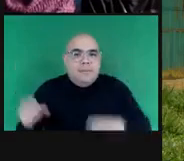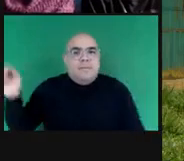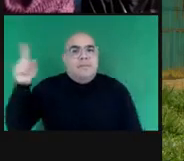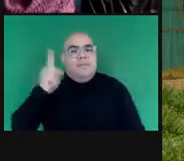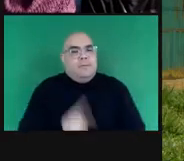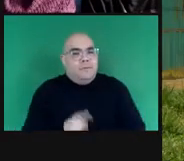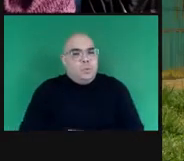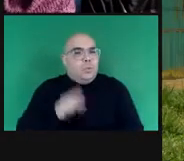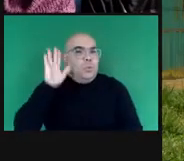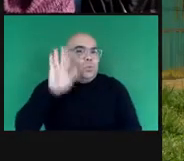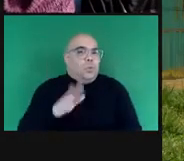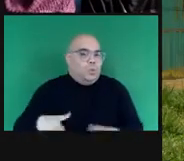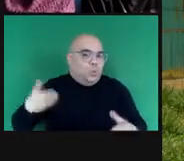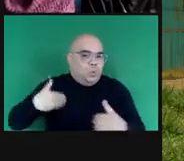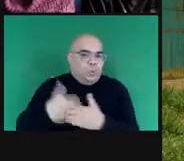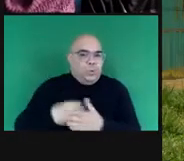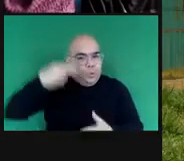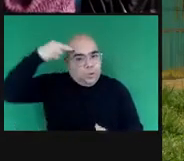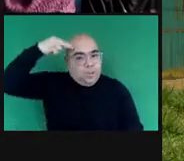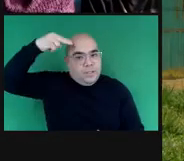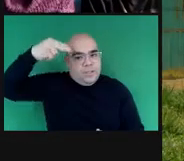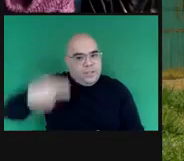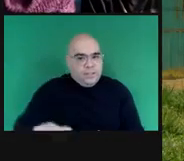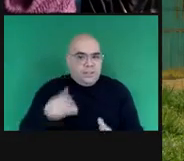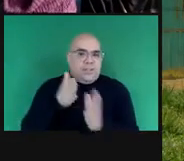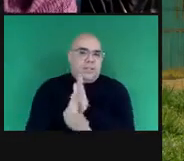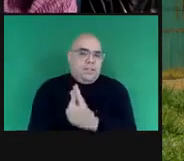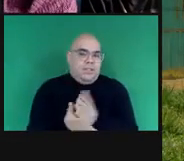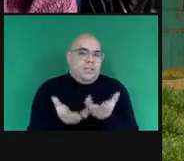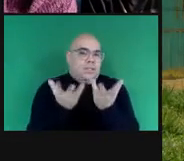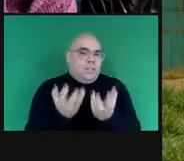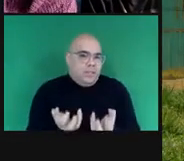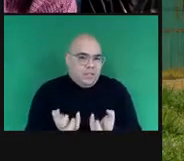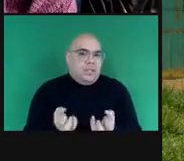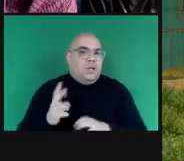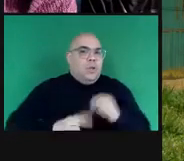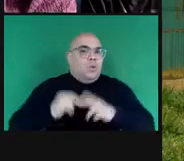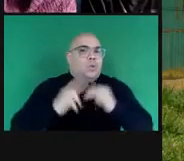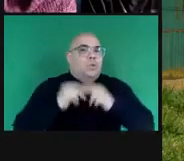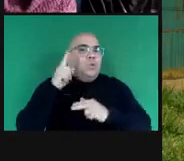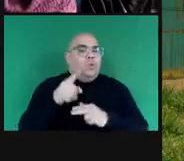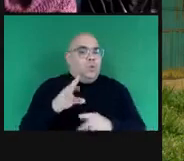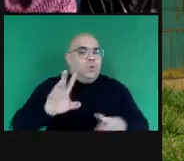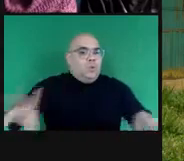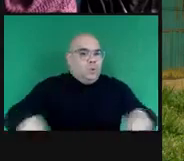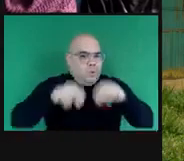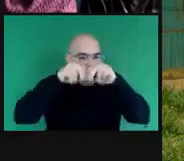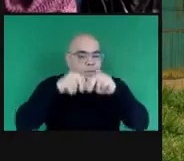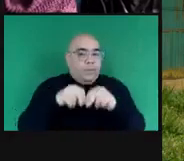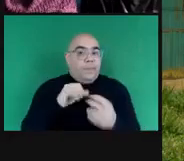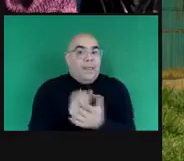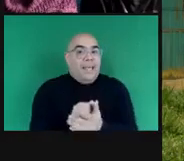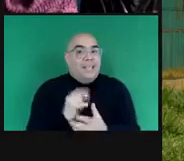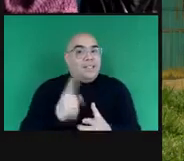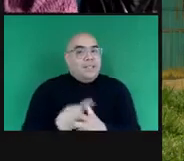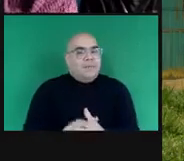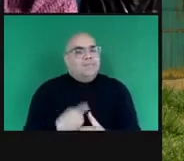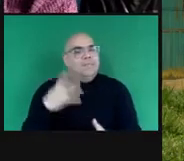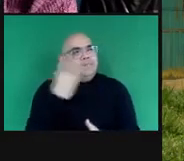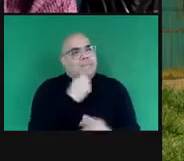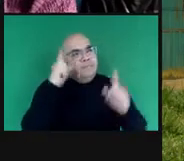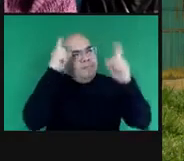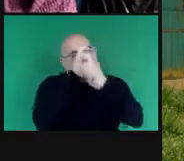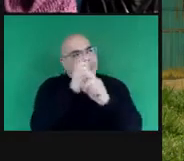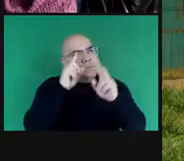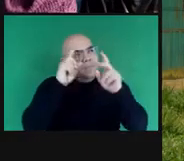que retratamos la historia y que retratamos lo que queremos construir como sociedad. Entonces, esto es muy importante en términos del lenguaje